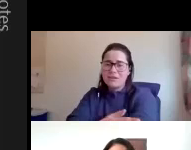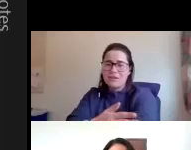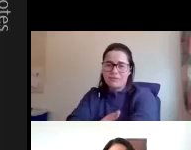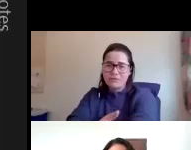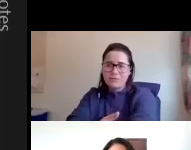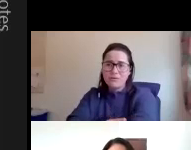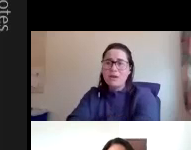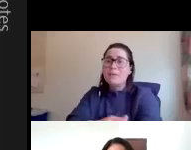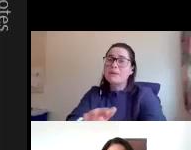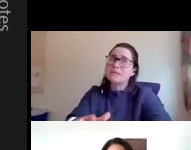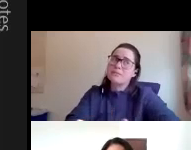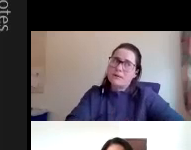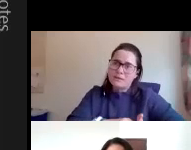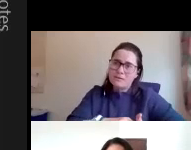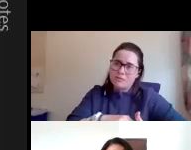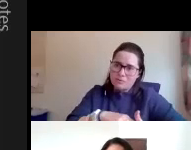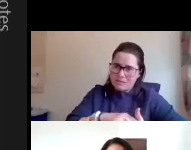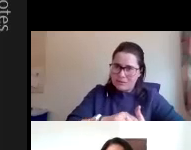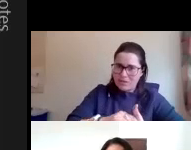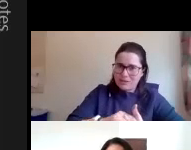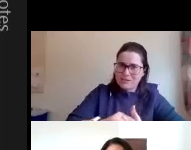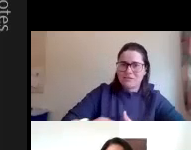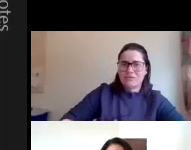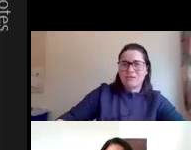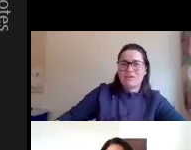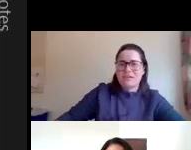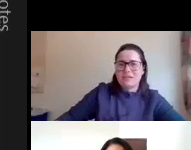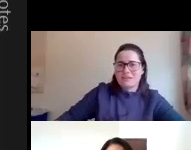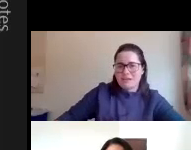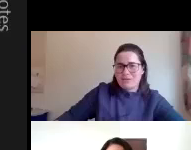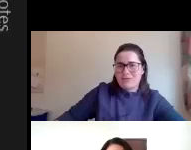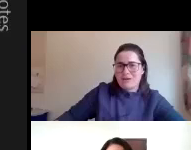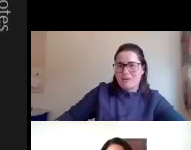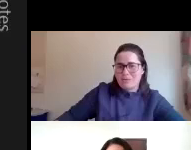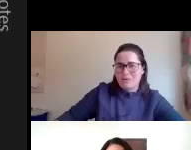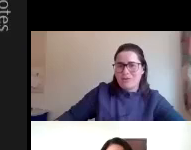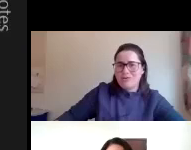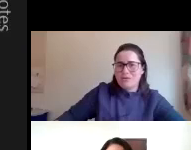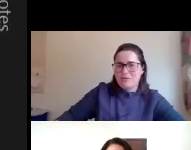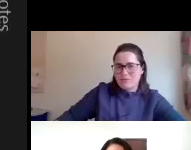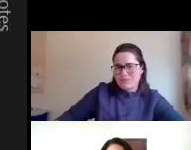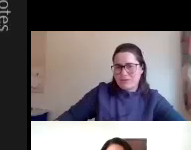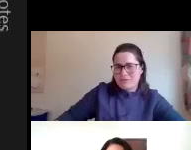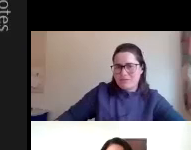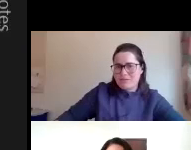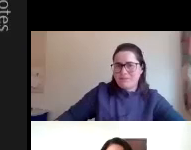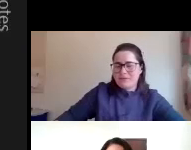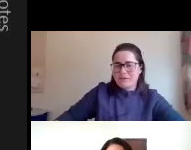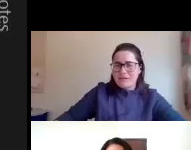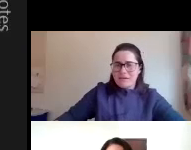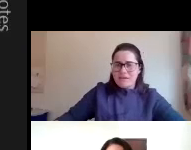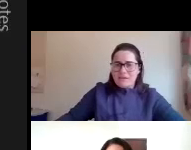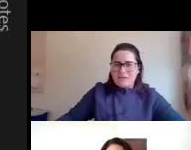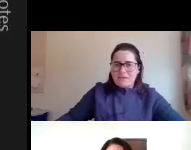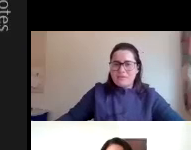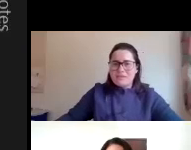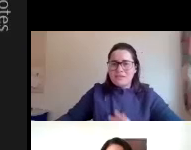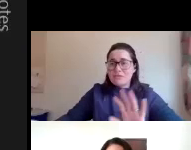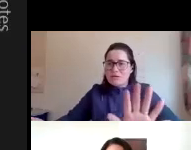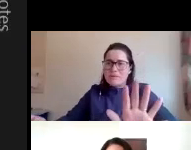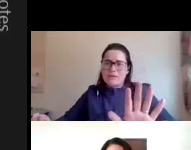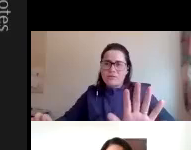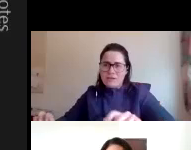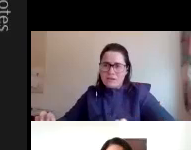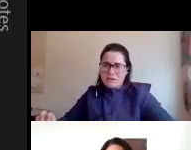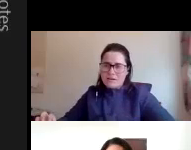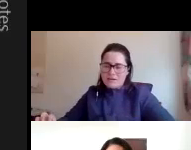nitrógeno y fósforo, principalmente sus formas disueltas, que eso significa nitrato, amonio y fosfatos, ¿verdad? Entonces, esto solo